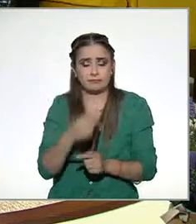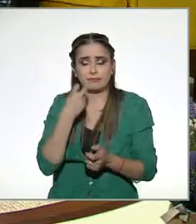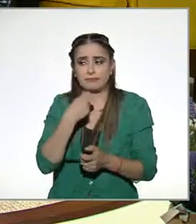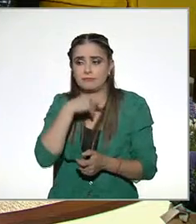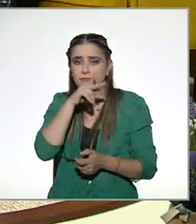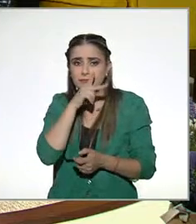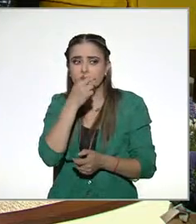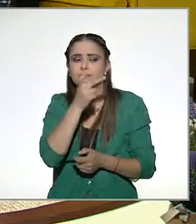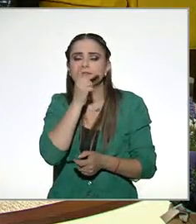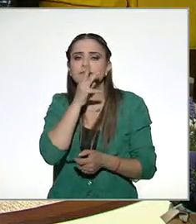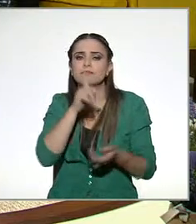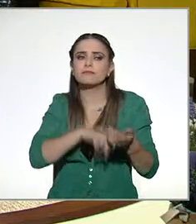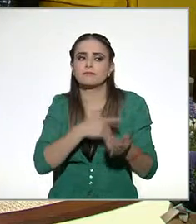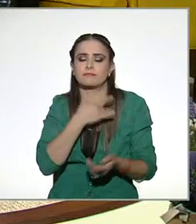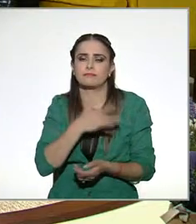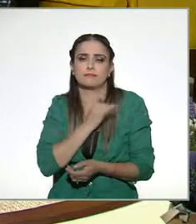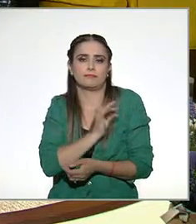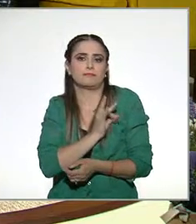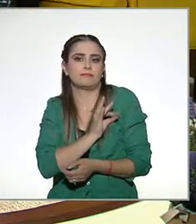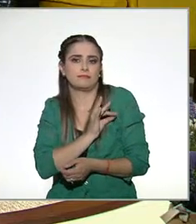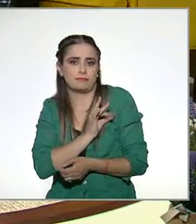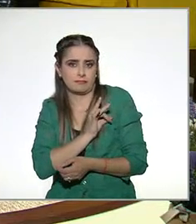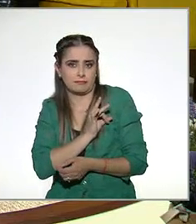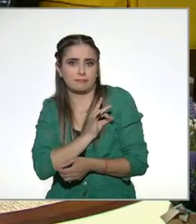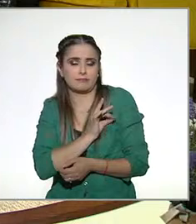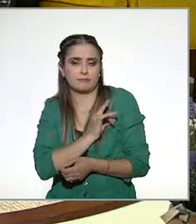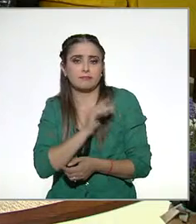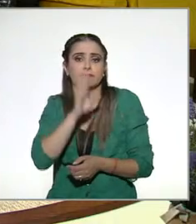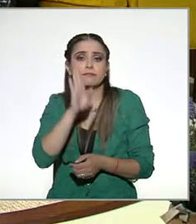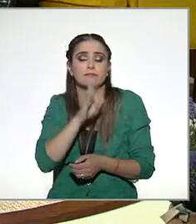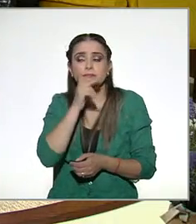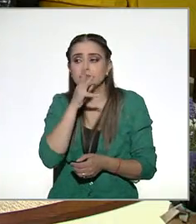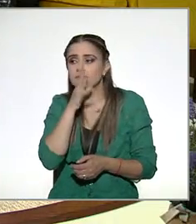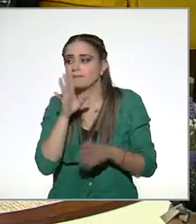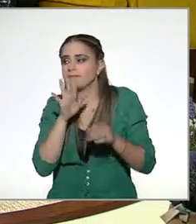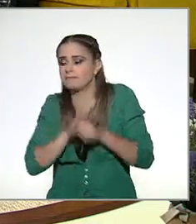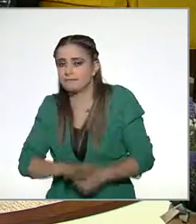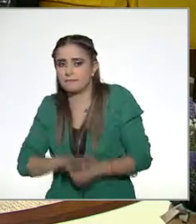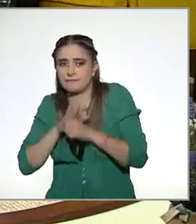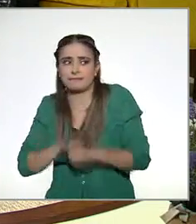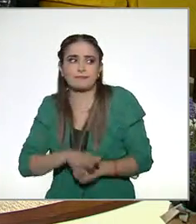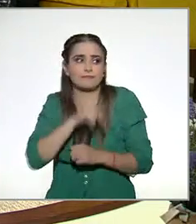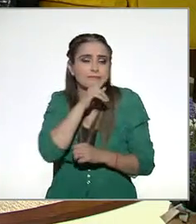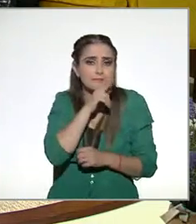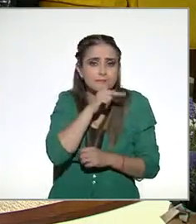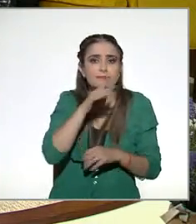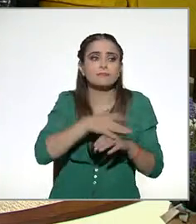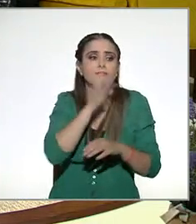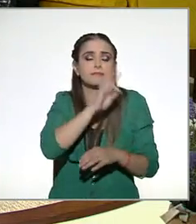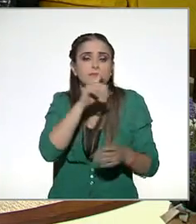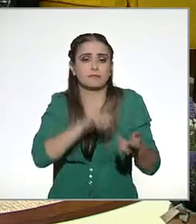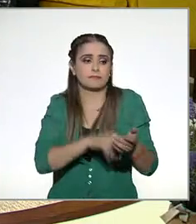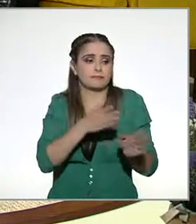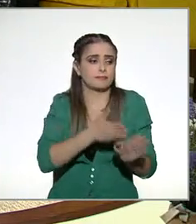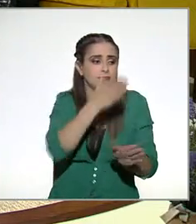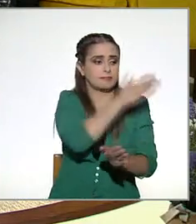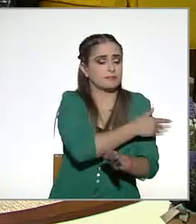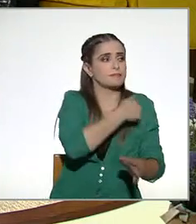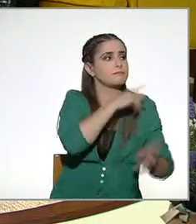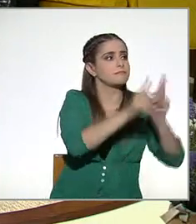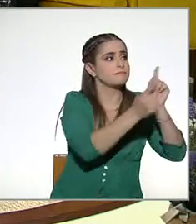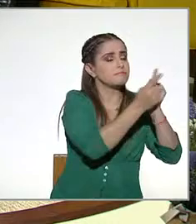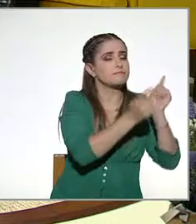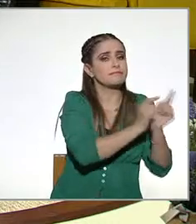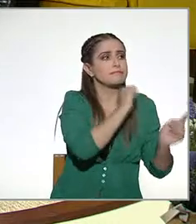eso uno lo ve como los padres presionando, preocupados por algo que a lo mejor ellos no fueron, que a lo mejor ellos no pudieron ser,